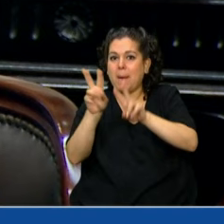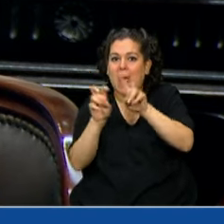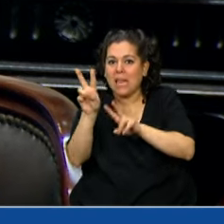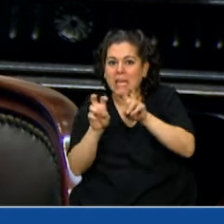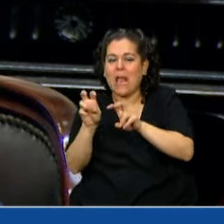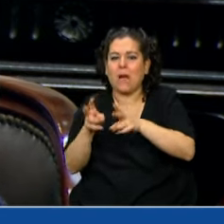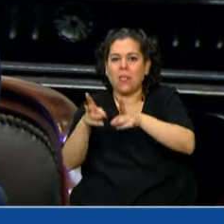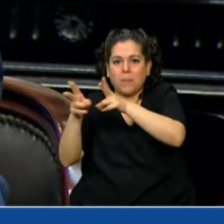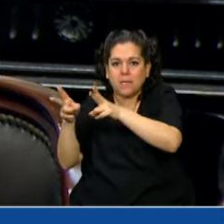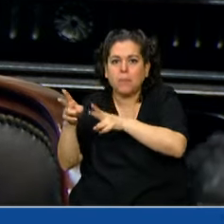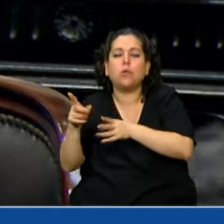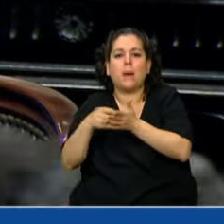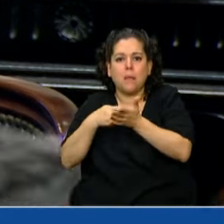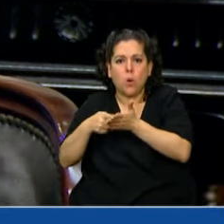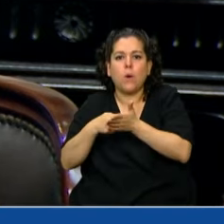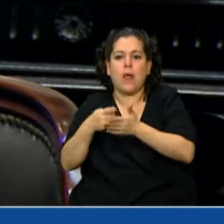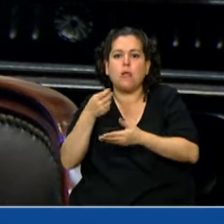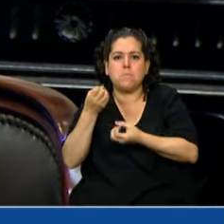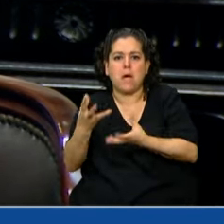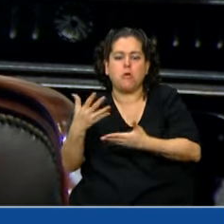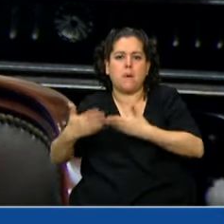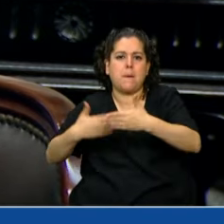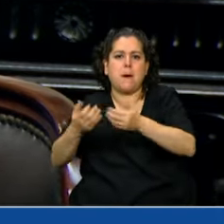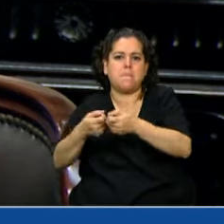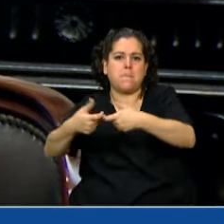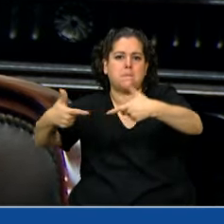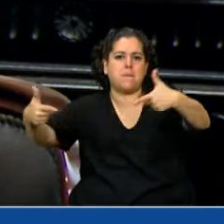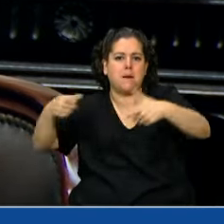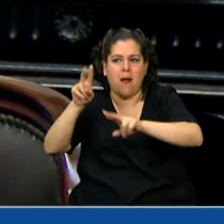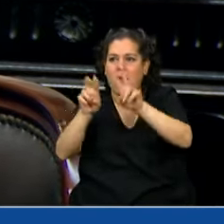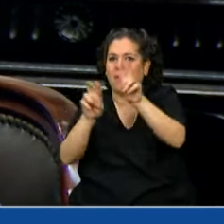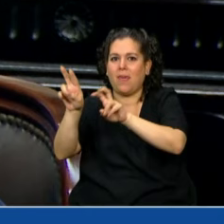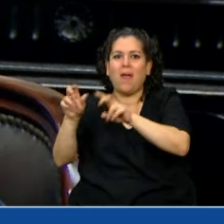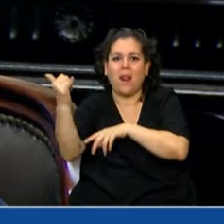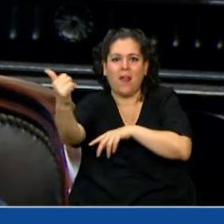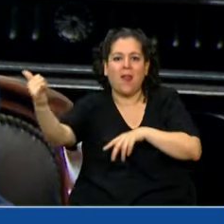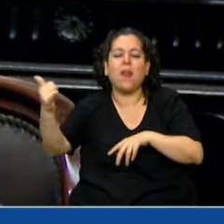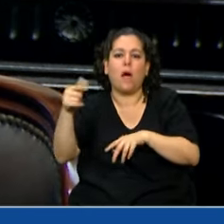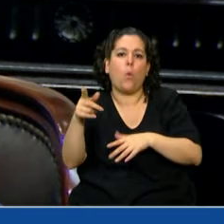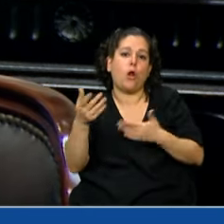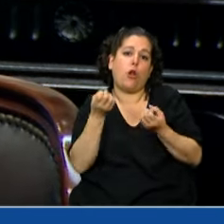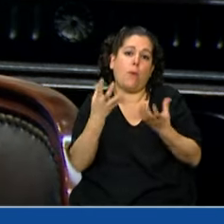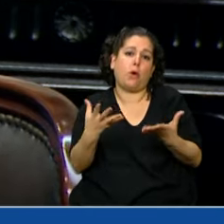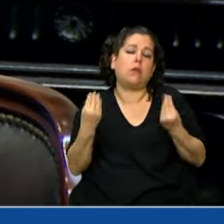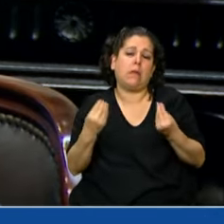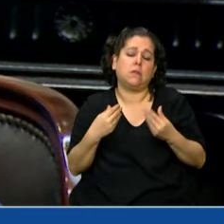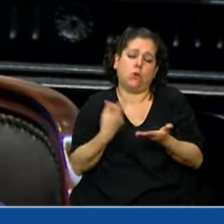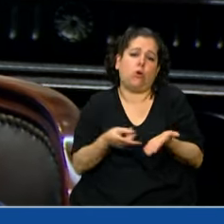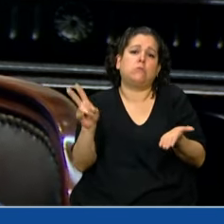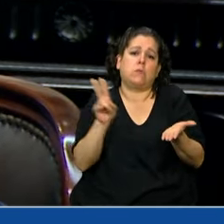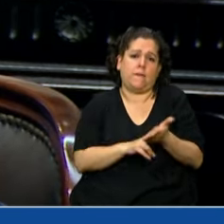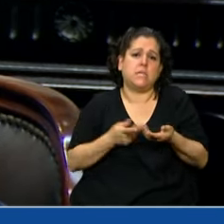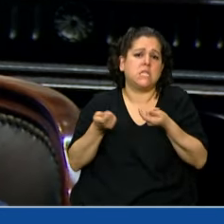inmobiliario y que la oferta se amplíe lo razonable lo Sensato es entonces que insistamos en